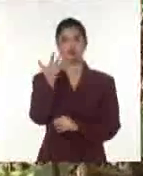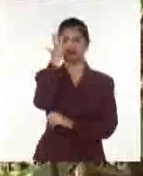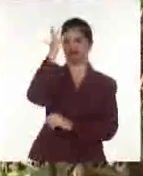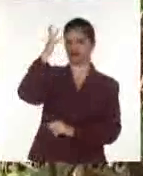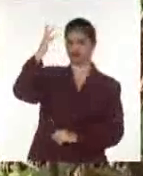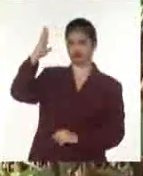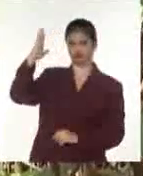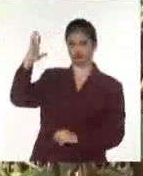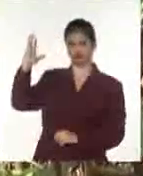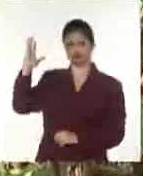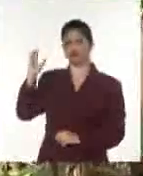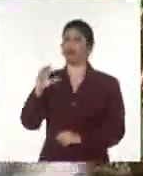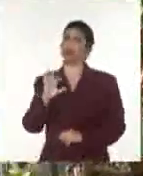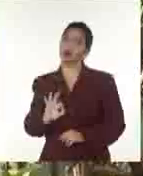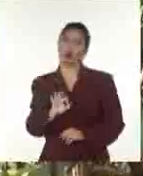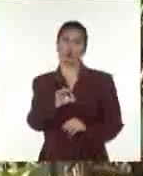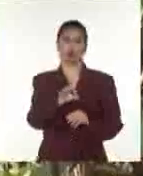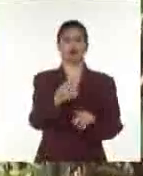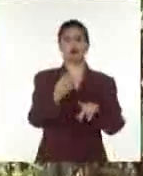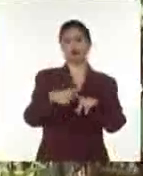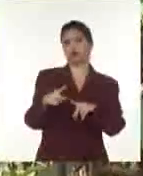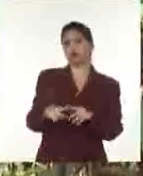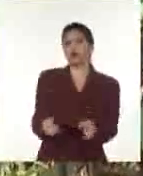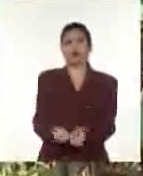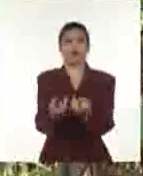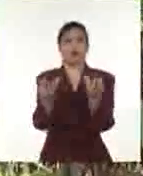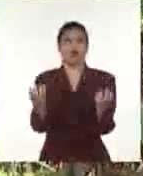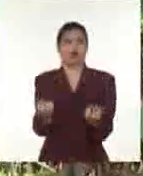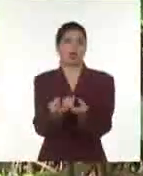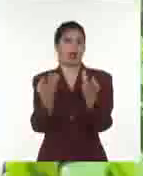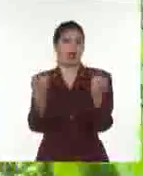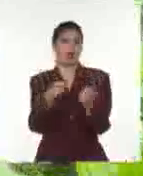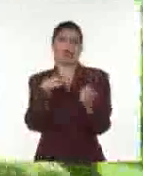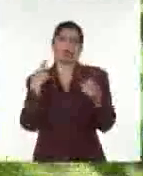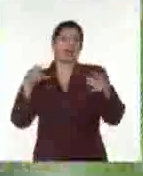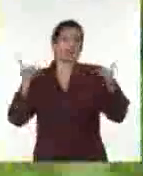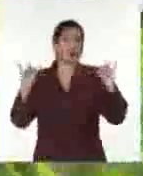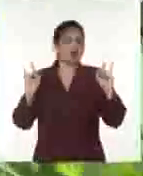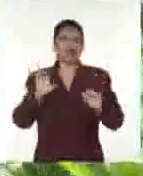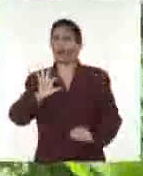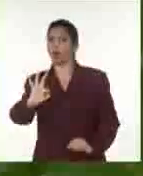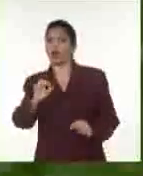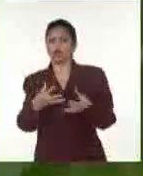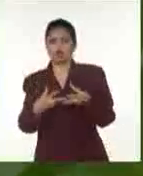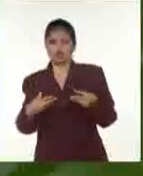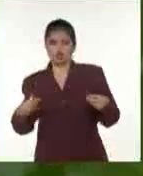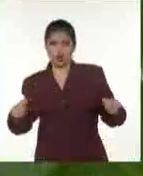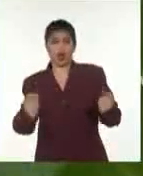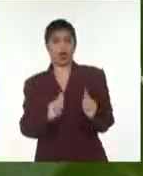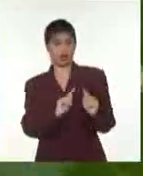biomasa muerta, la biomasa subterránea y el suelo.